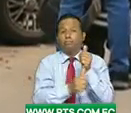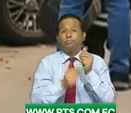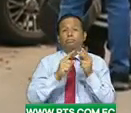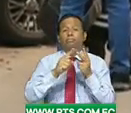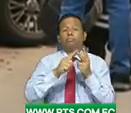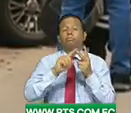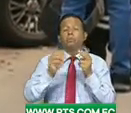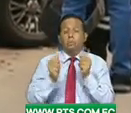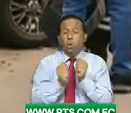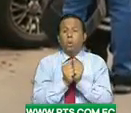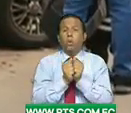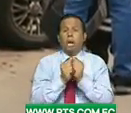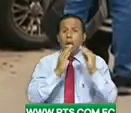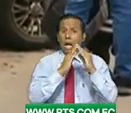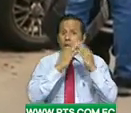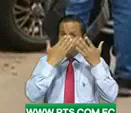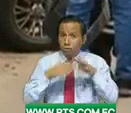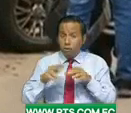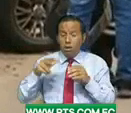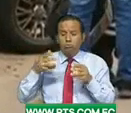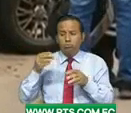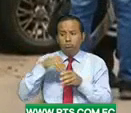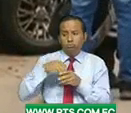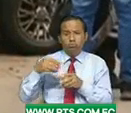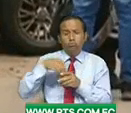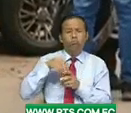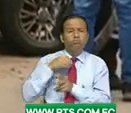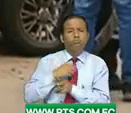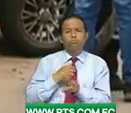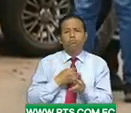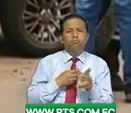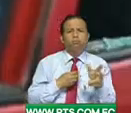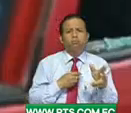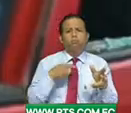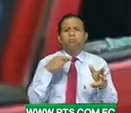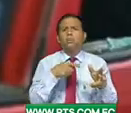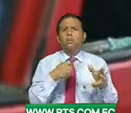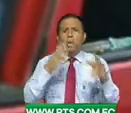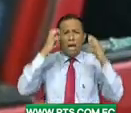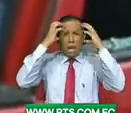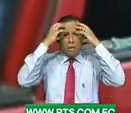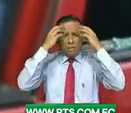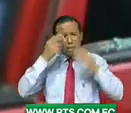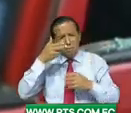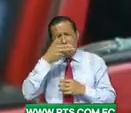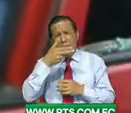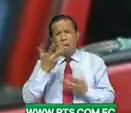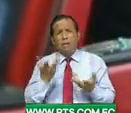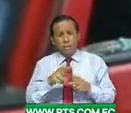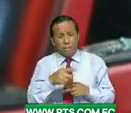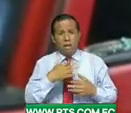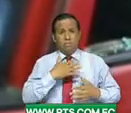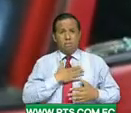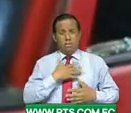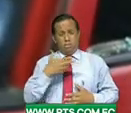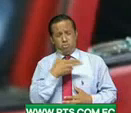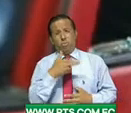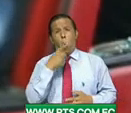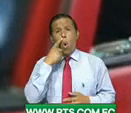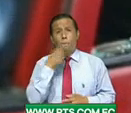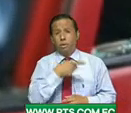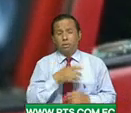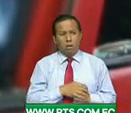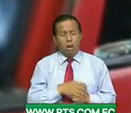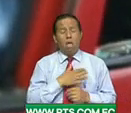de su domicilio. Tenía un disparo en la cabeza, todo con un huecazo, y el señor tenía un disparo en el pecho. Pero él todavía estaba